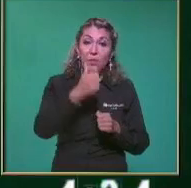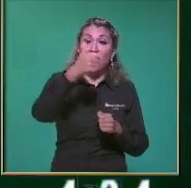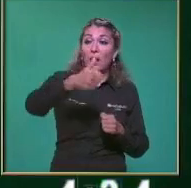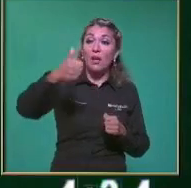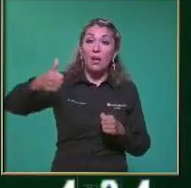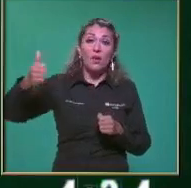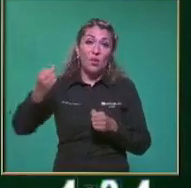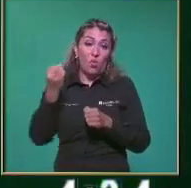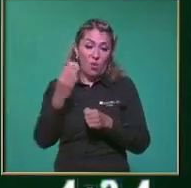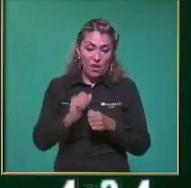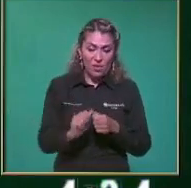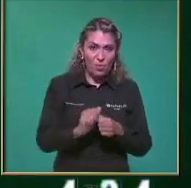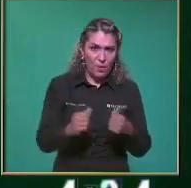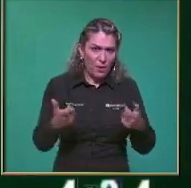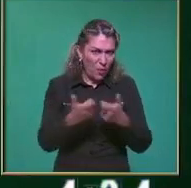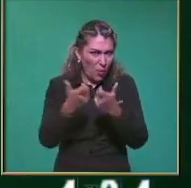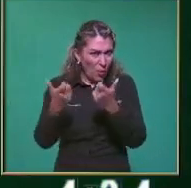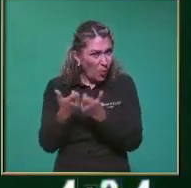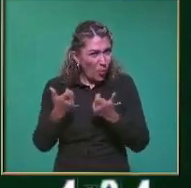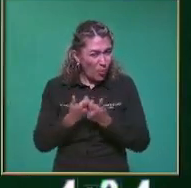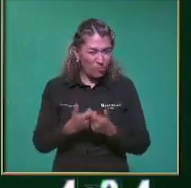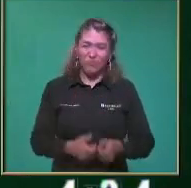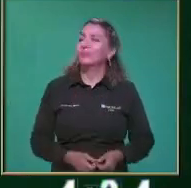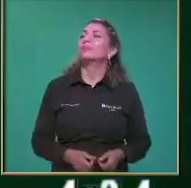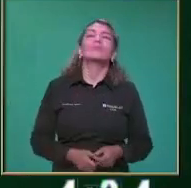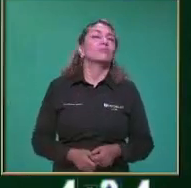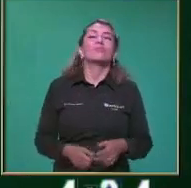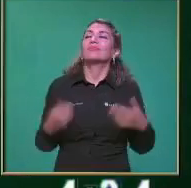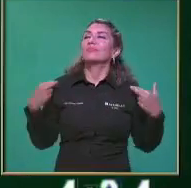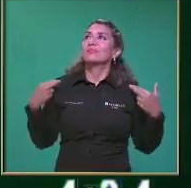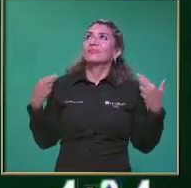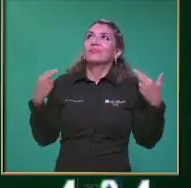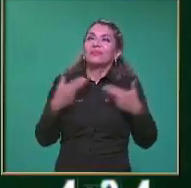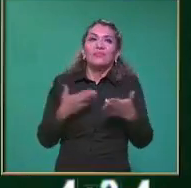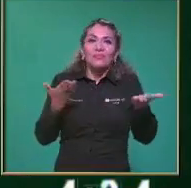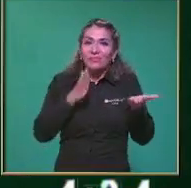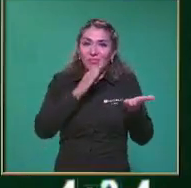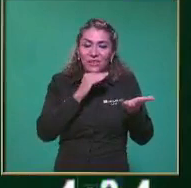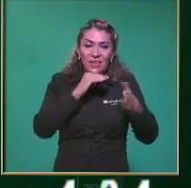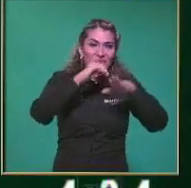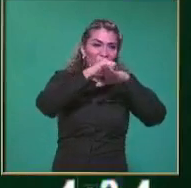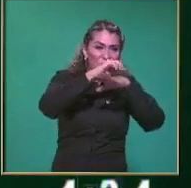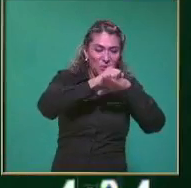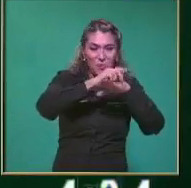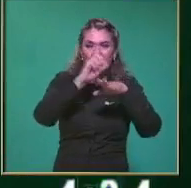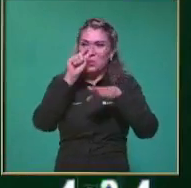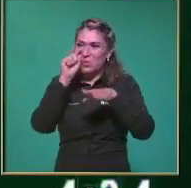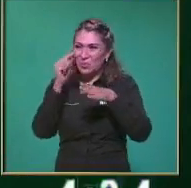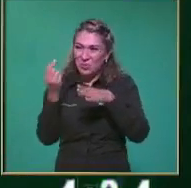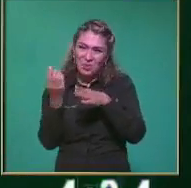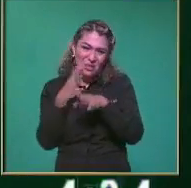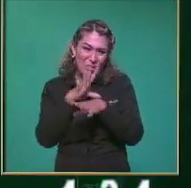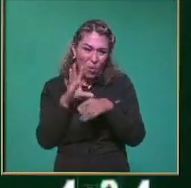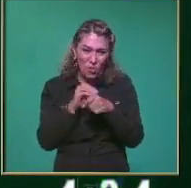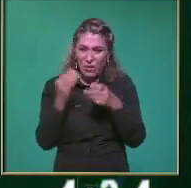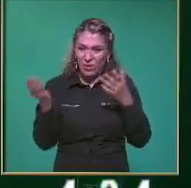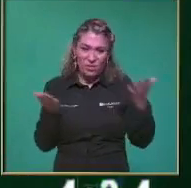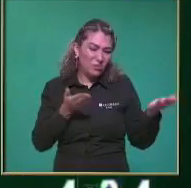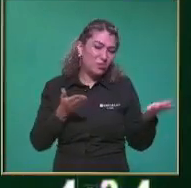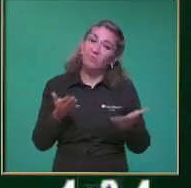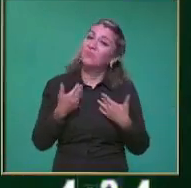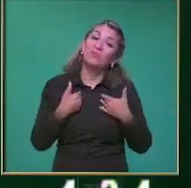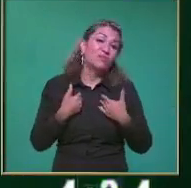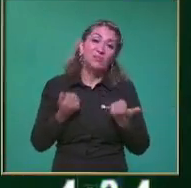uno? Pero maestra, ¿cómo voy a hacer eso si tengo fracciones? Son distintas y pues no hallo cómo,